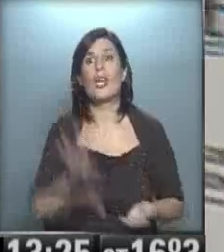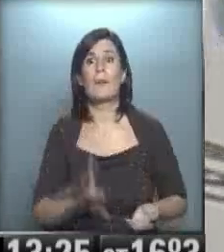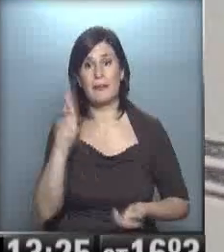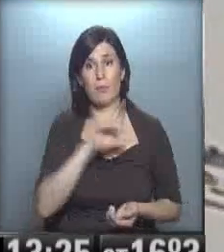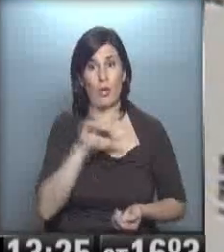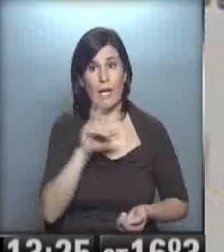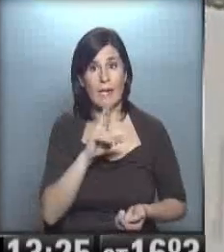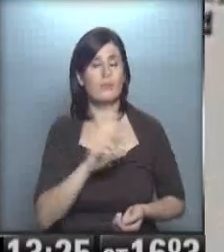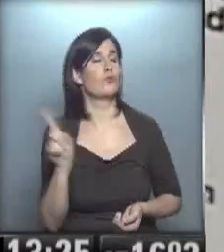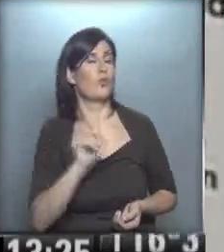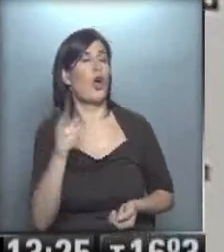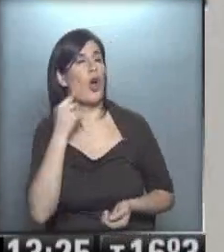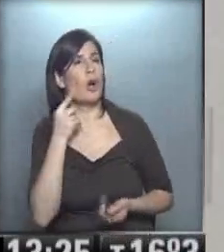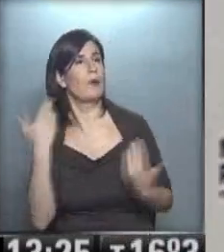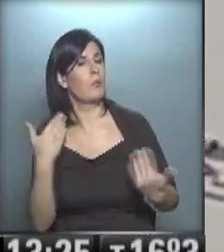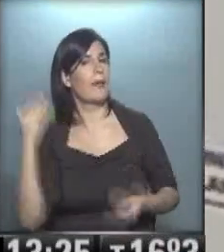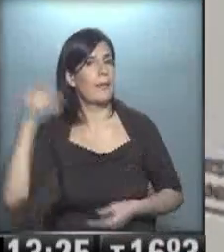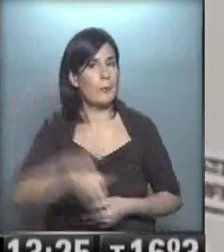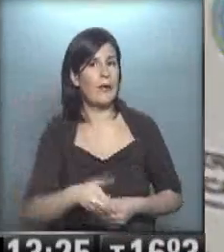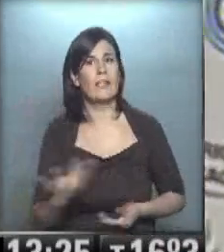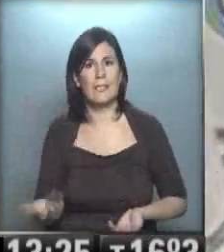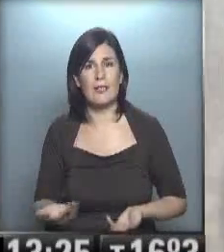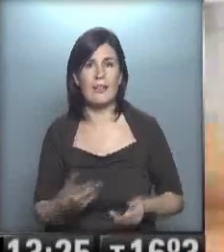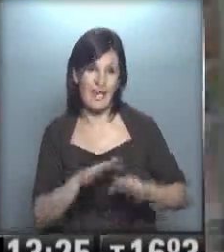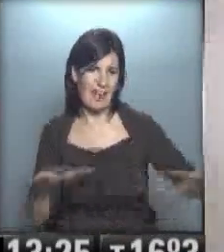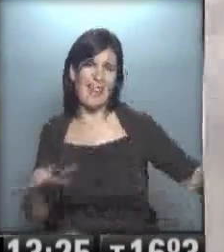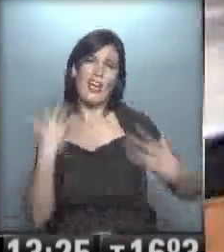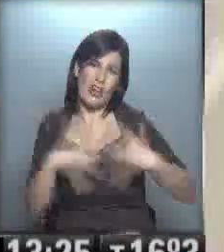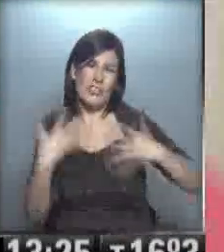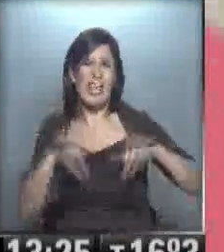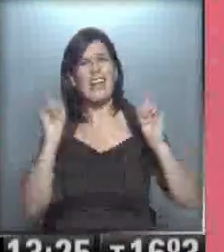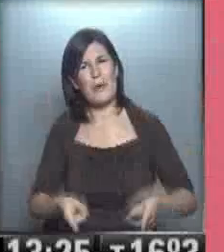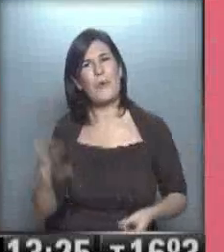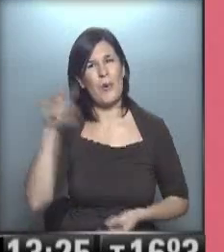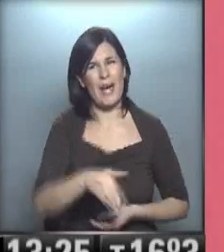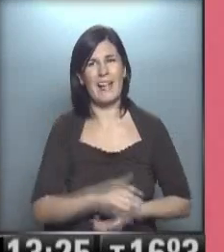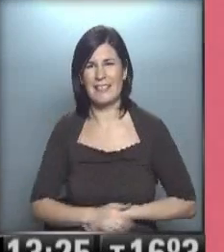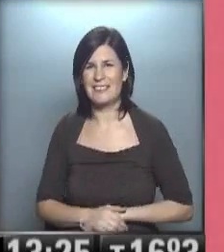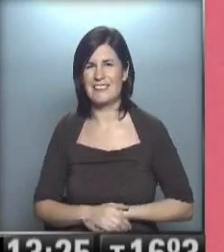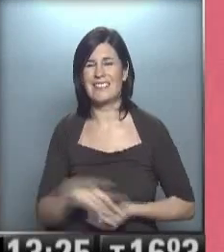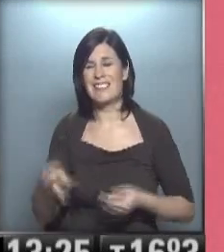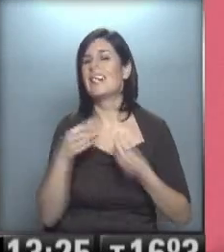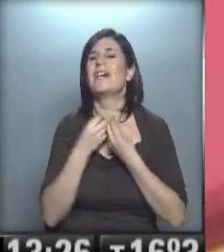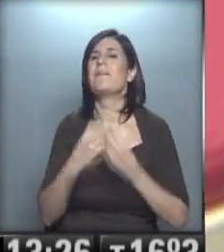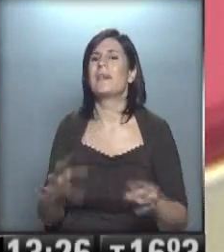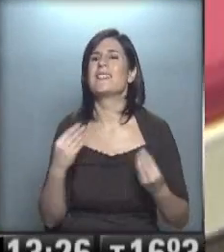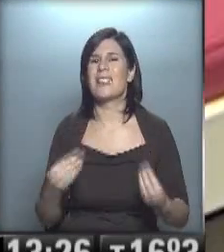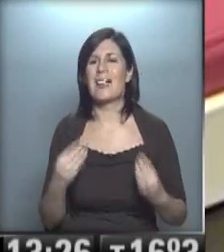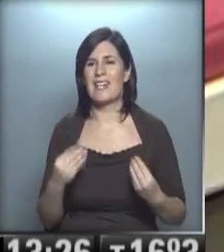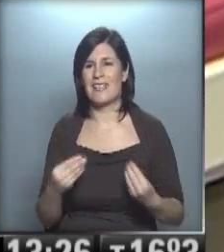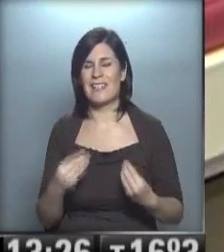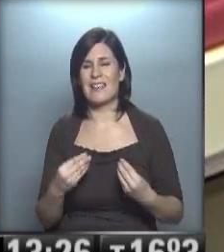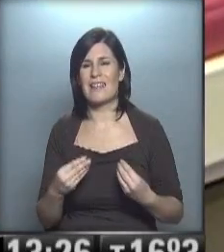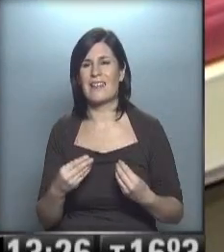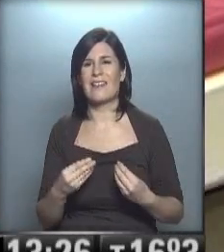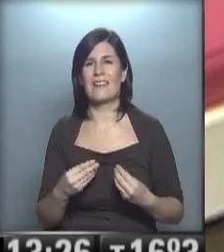esta situación también los hombres pueden venir aunque sea rosadita la camisa comienza a funcionar este pez este tomógrafo por